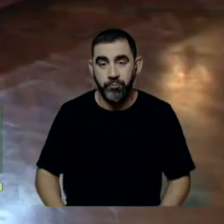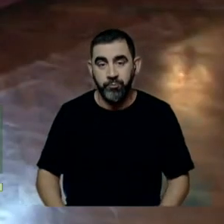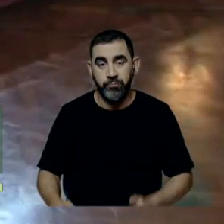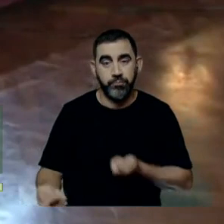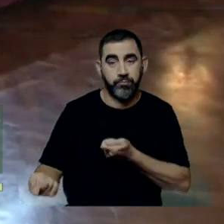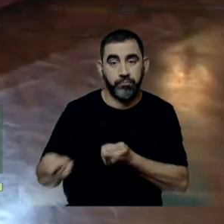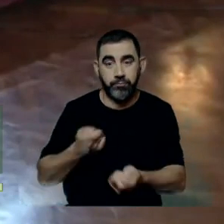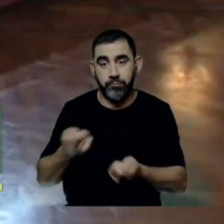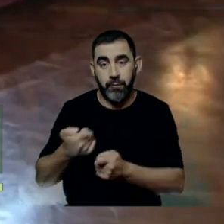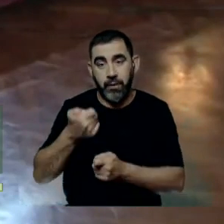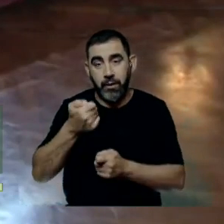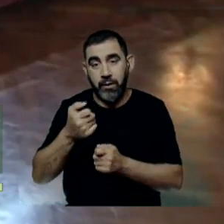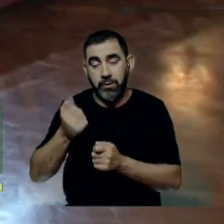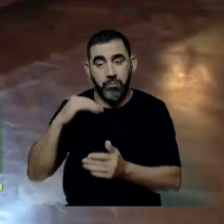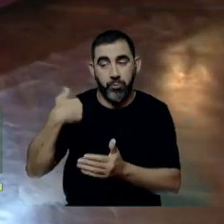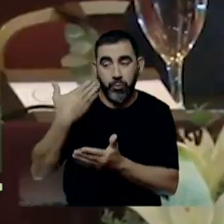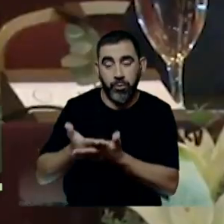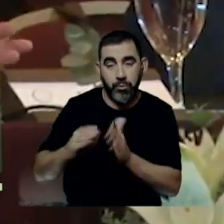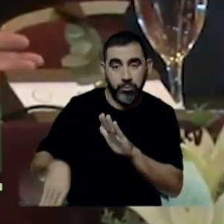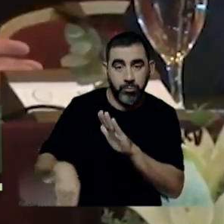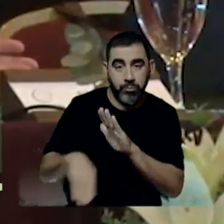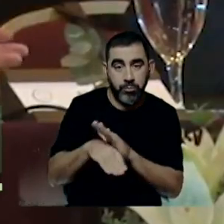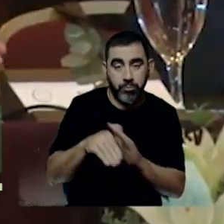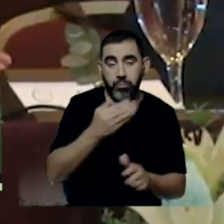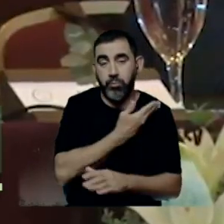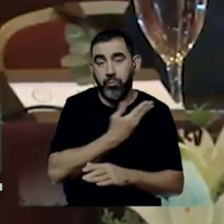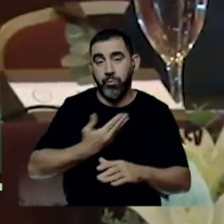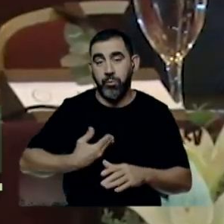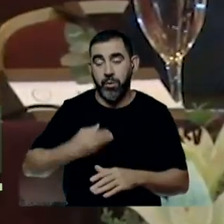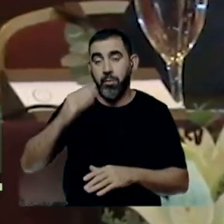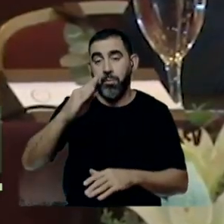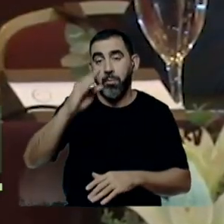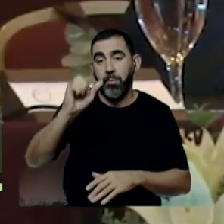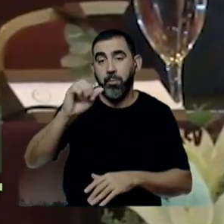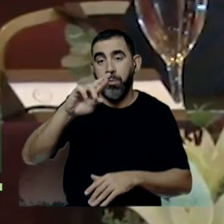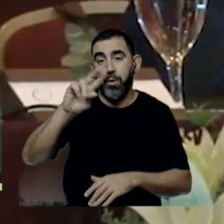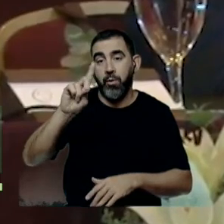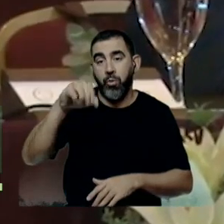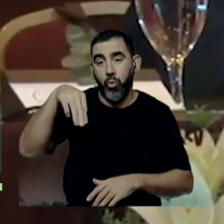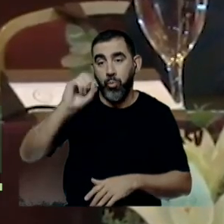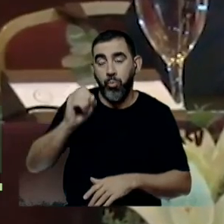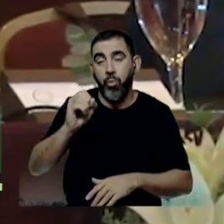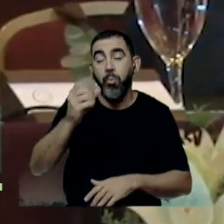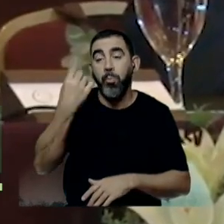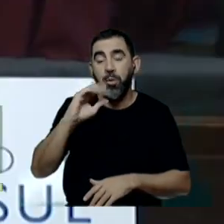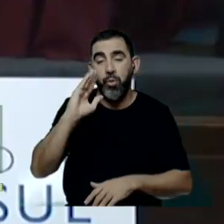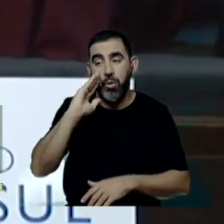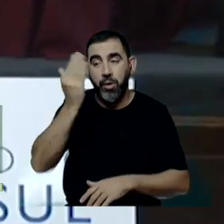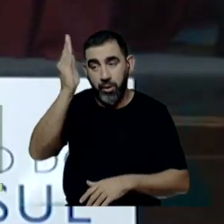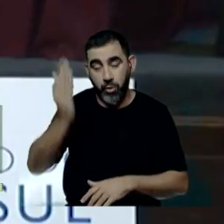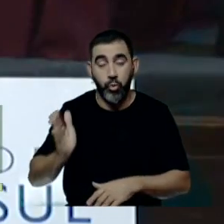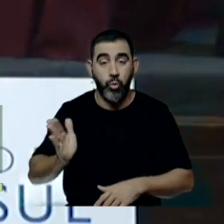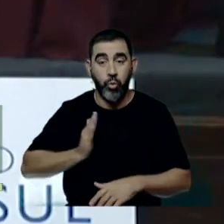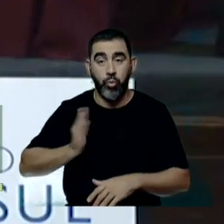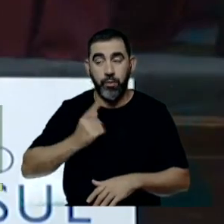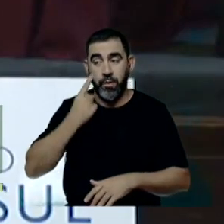tensión hubo intentos de mocionar para expulsar de la presidencia a Perdomo, pero como lo reconoció la libertaria Miriam Niveiro,